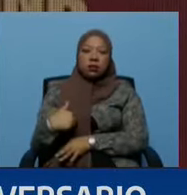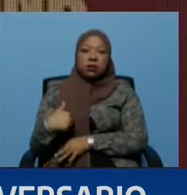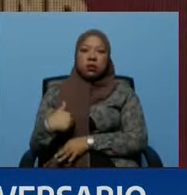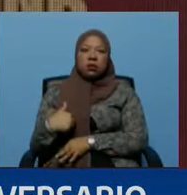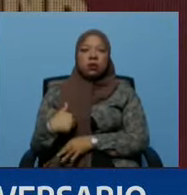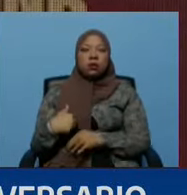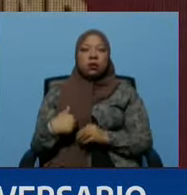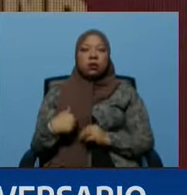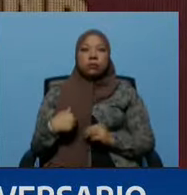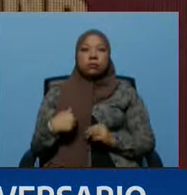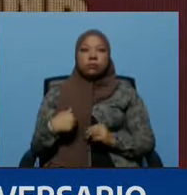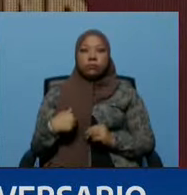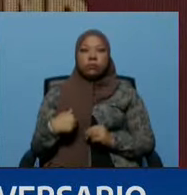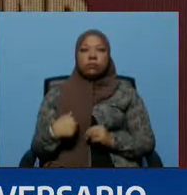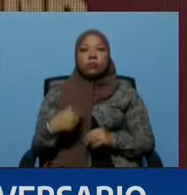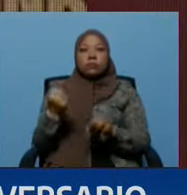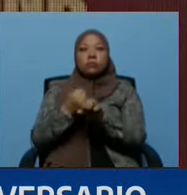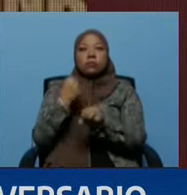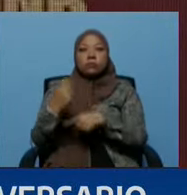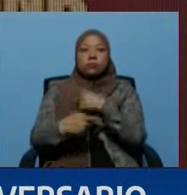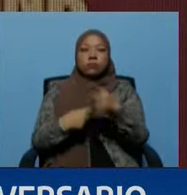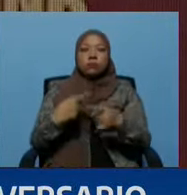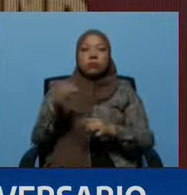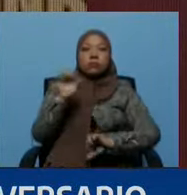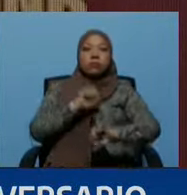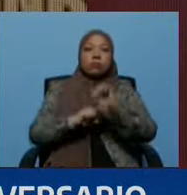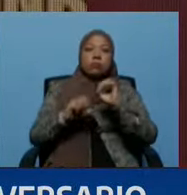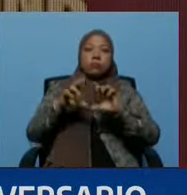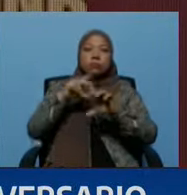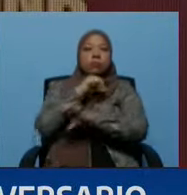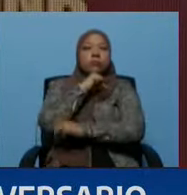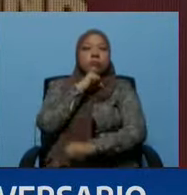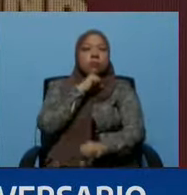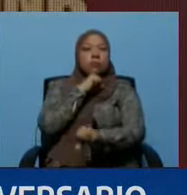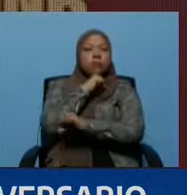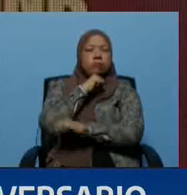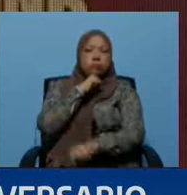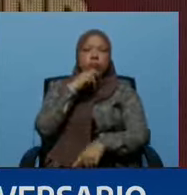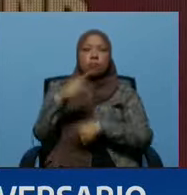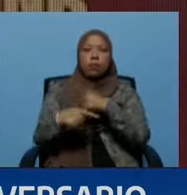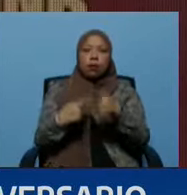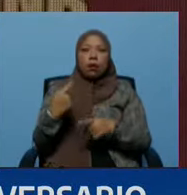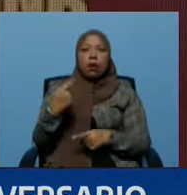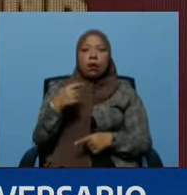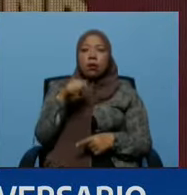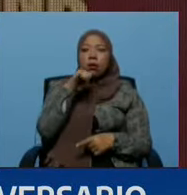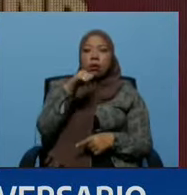el zarpazo, la emboscada criminal de los delincuentes lunes y martes pasado.